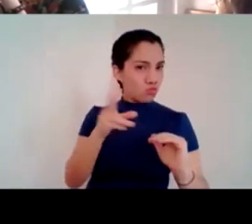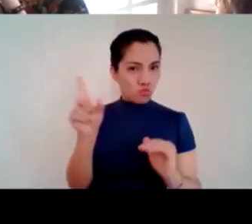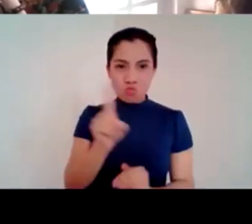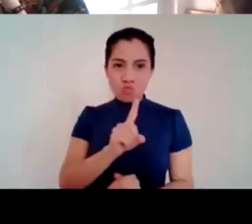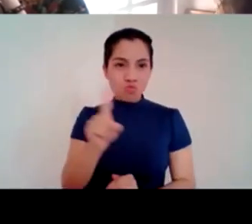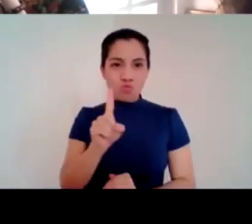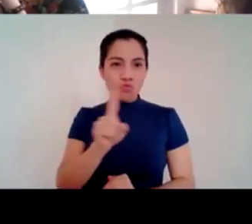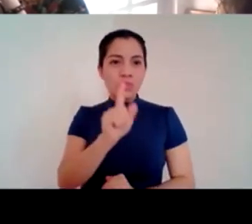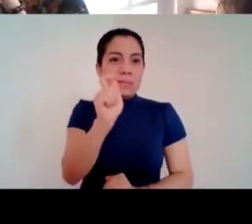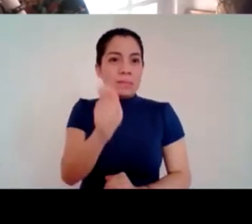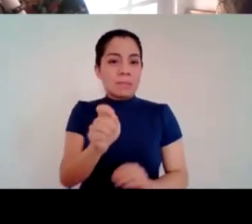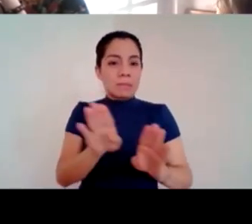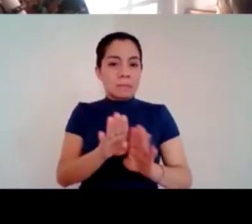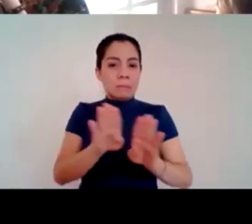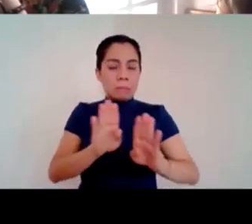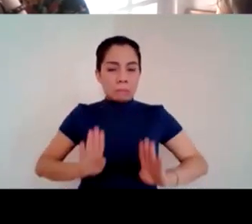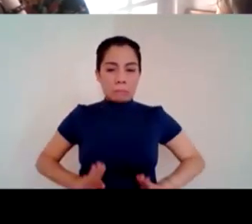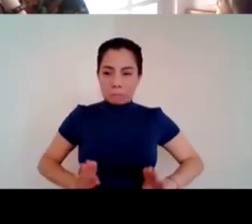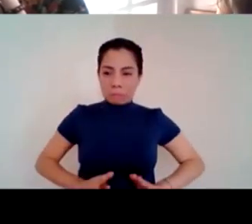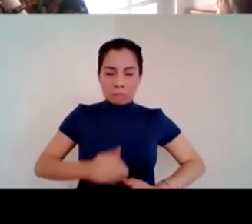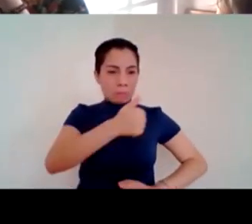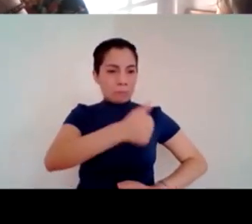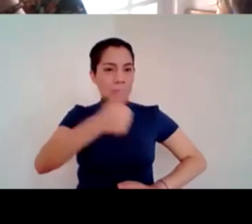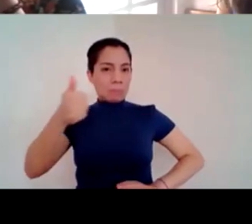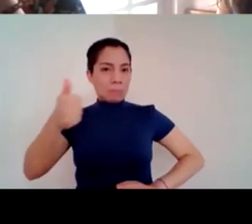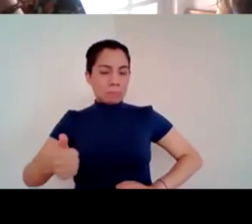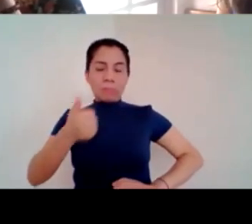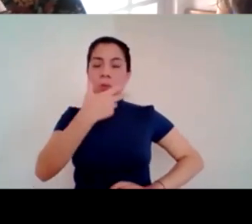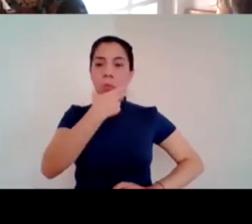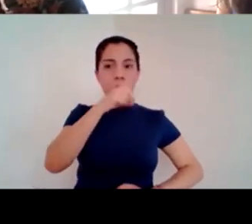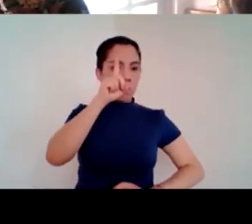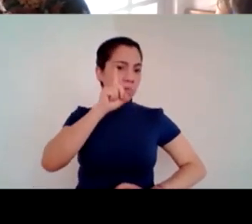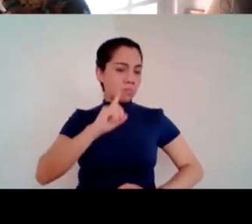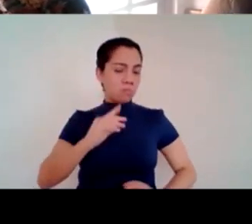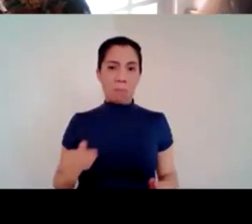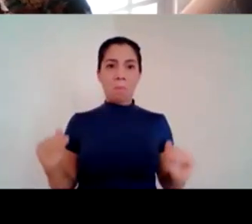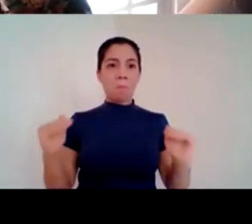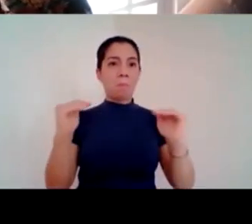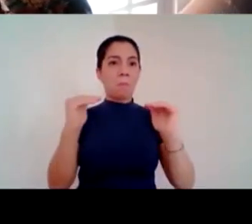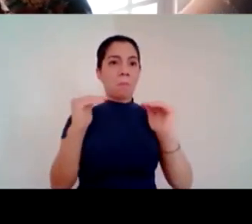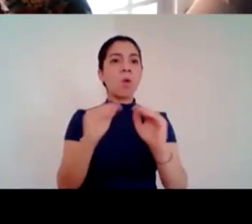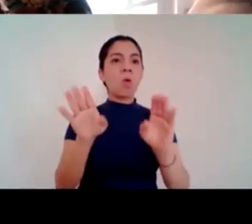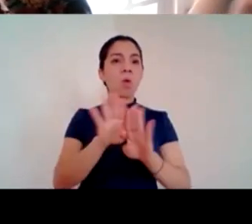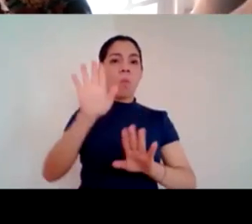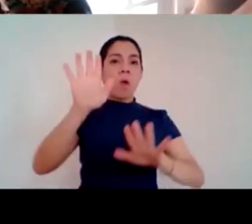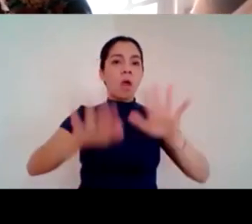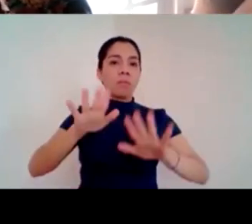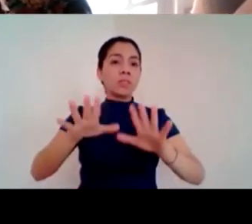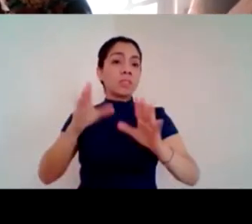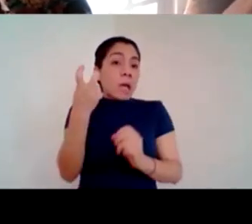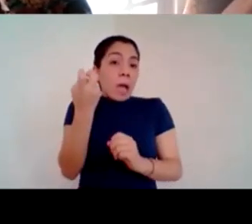entonces a mí me parece que ha habido una increíble